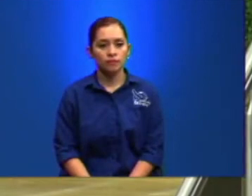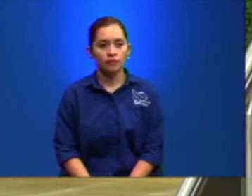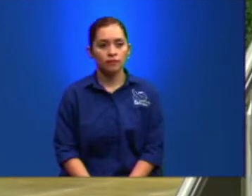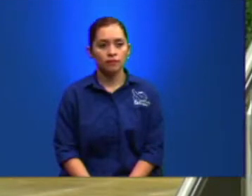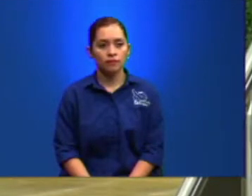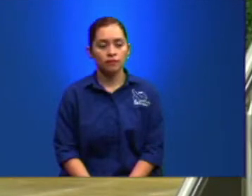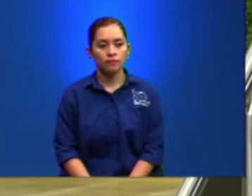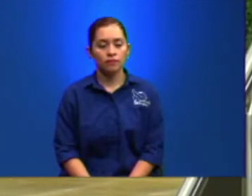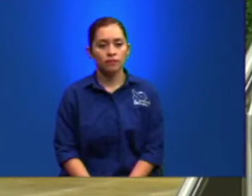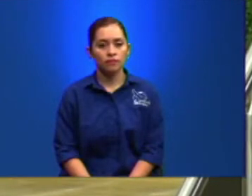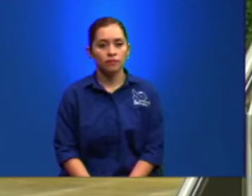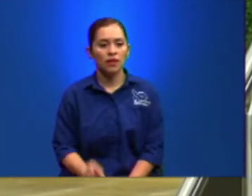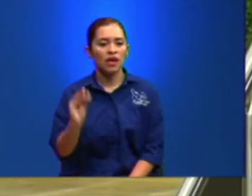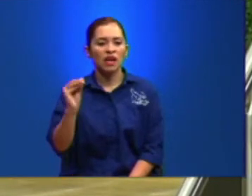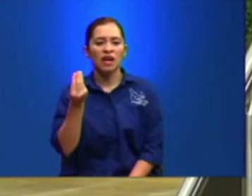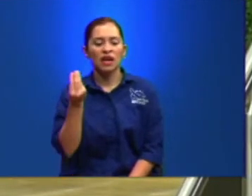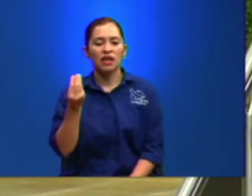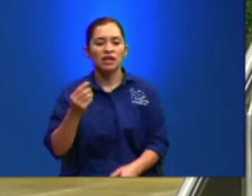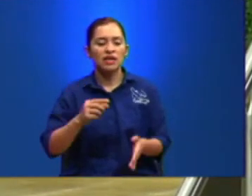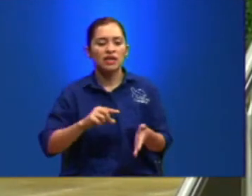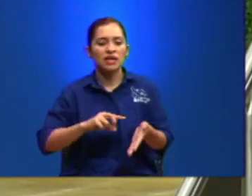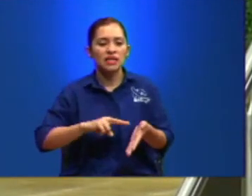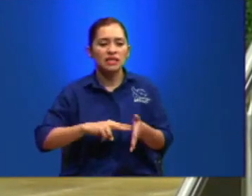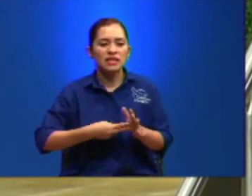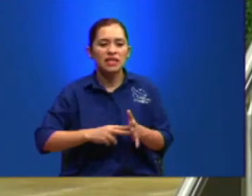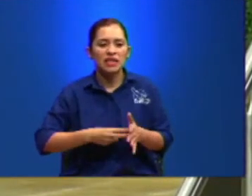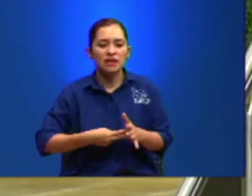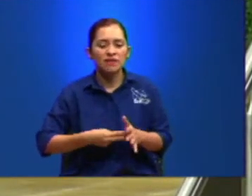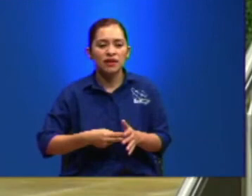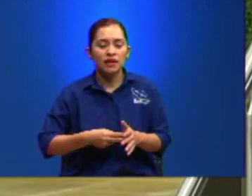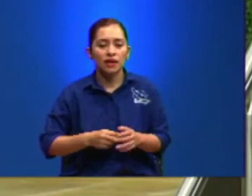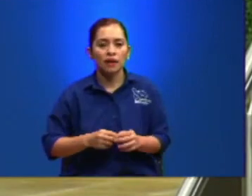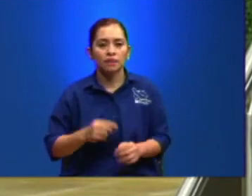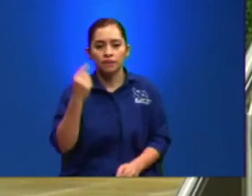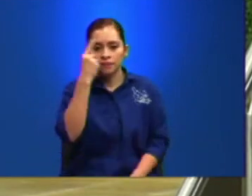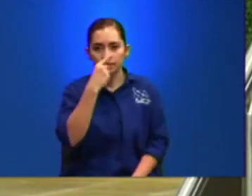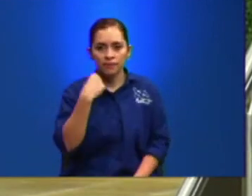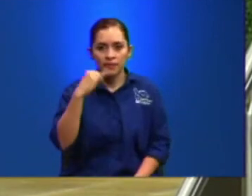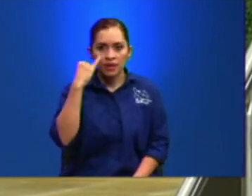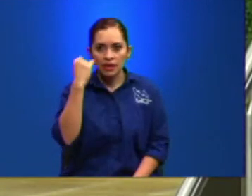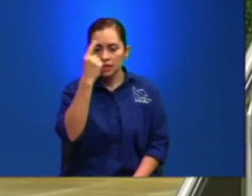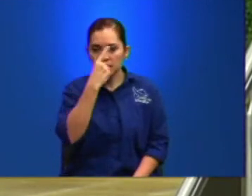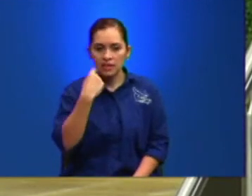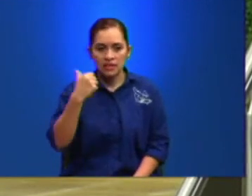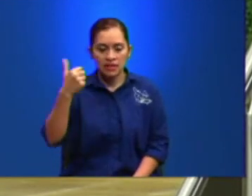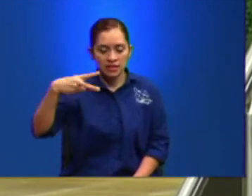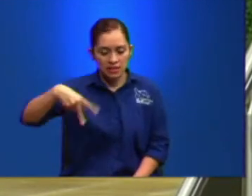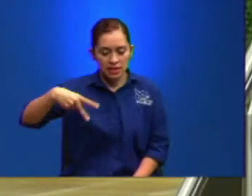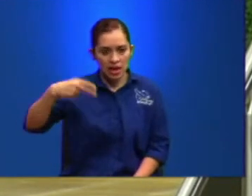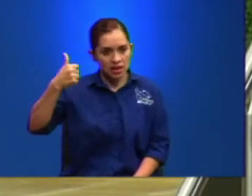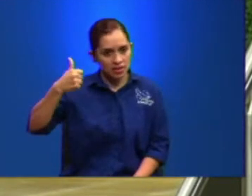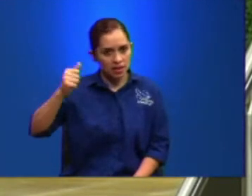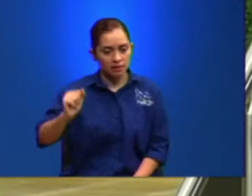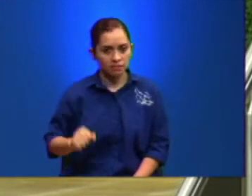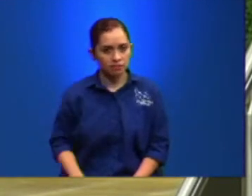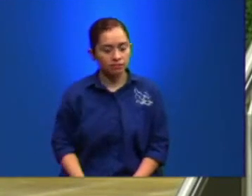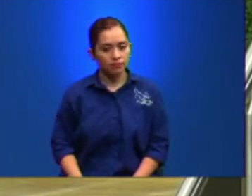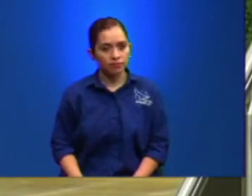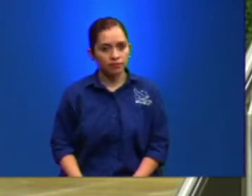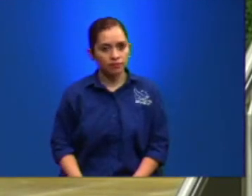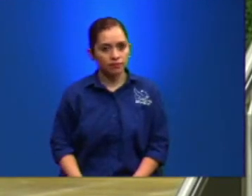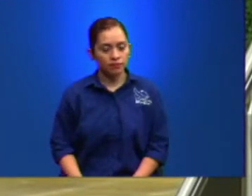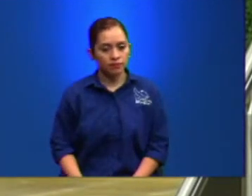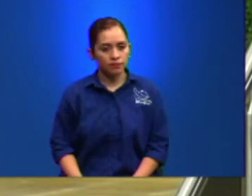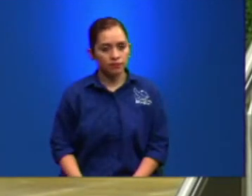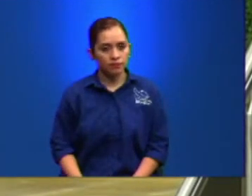como siembra cizaña qué quiere decir que divide que siempre anda tiene una lengua que pela piñas